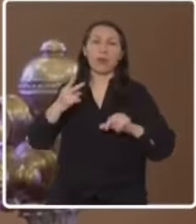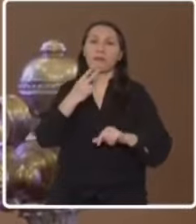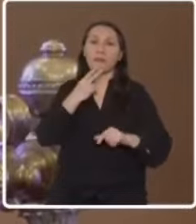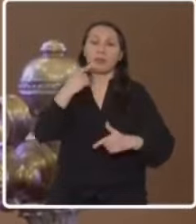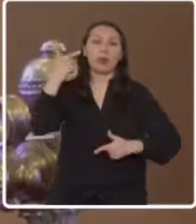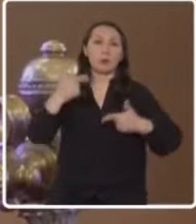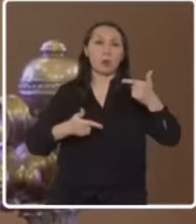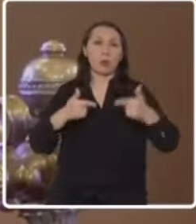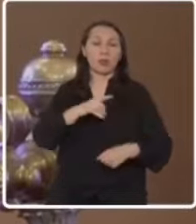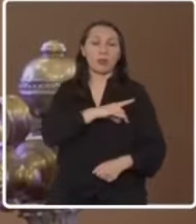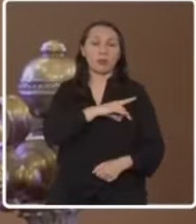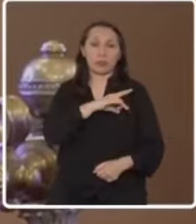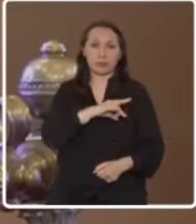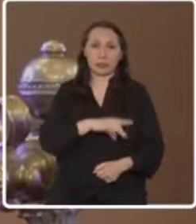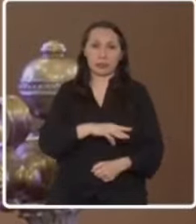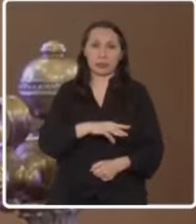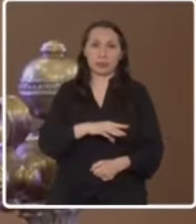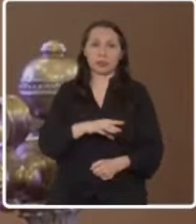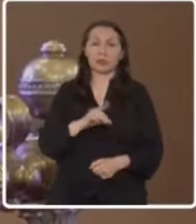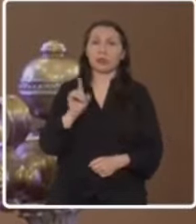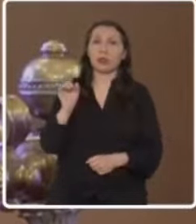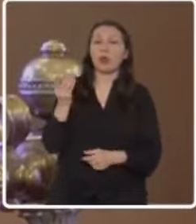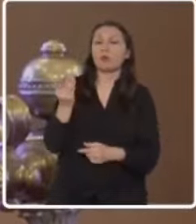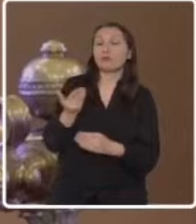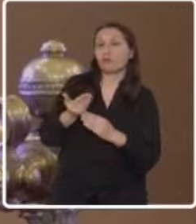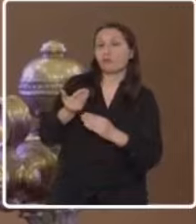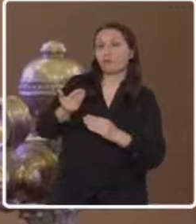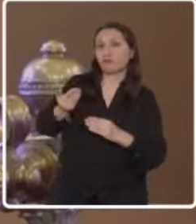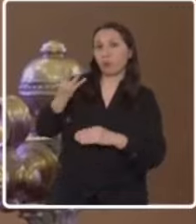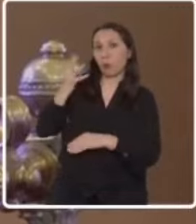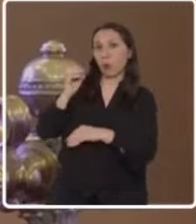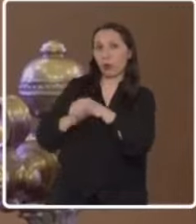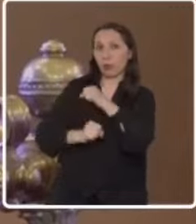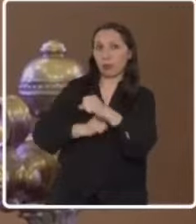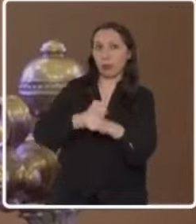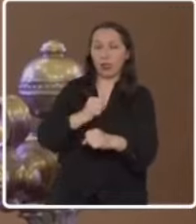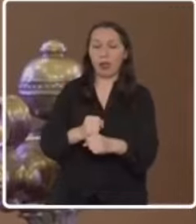vida política del Chile en los últimos 40 años.